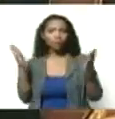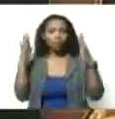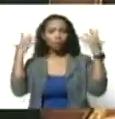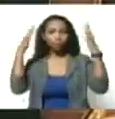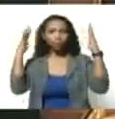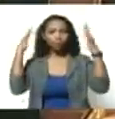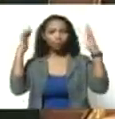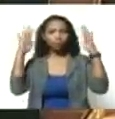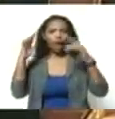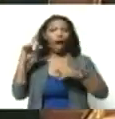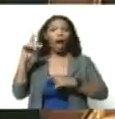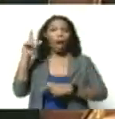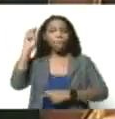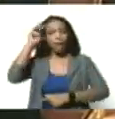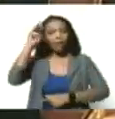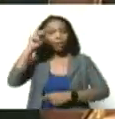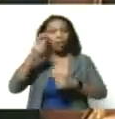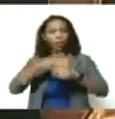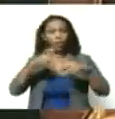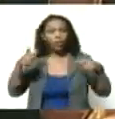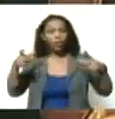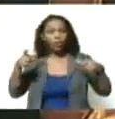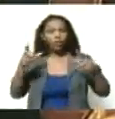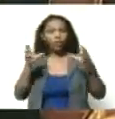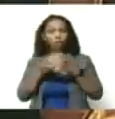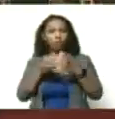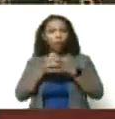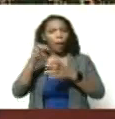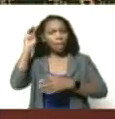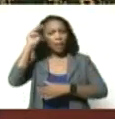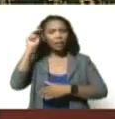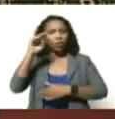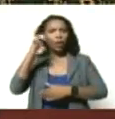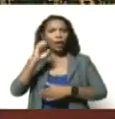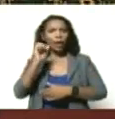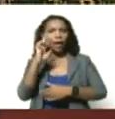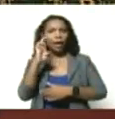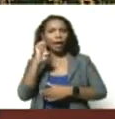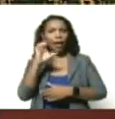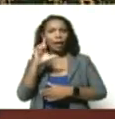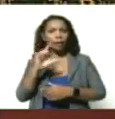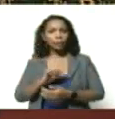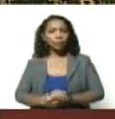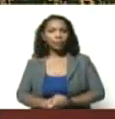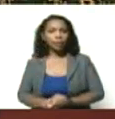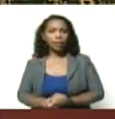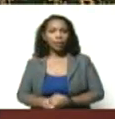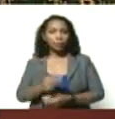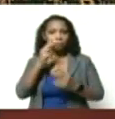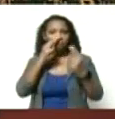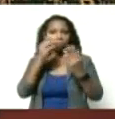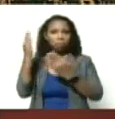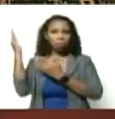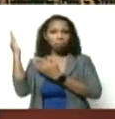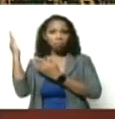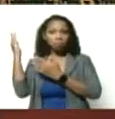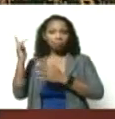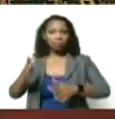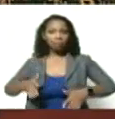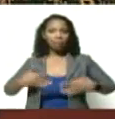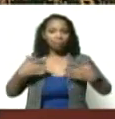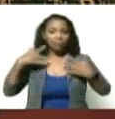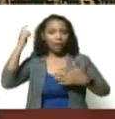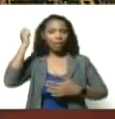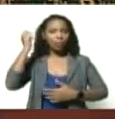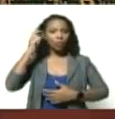aplausos al maestro de generaciones, al maestro Eal Herrera. Visiblemente emocionada, la